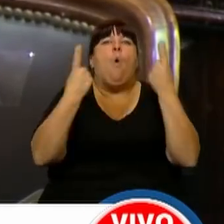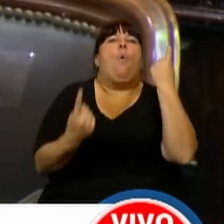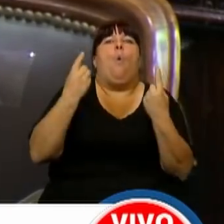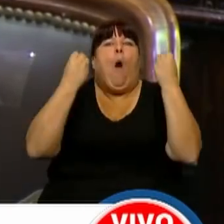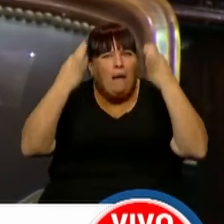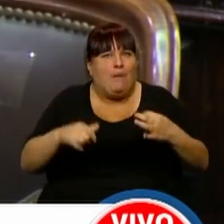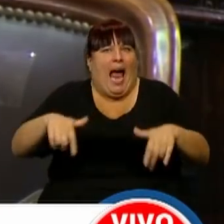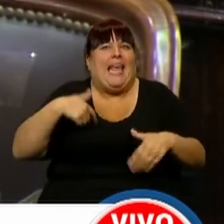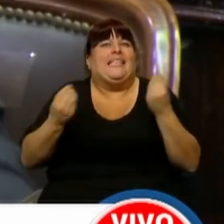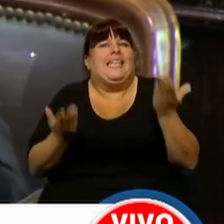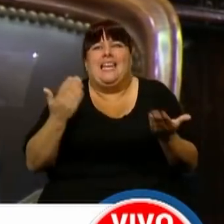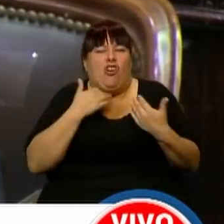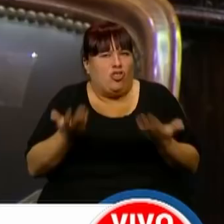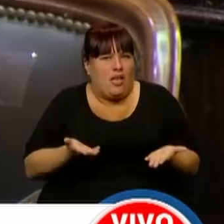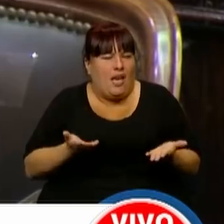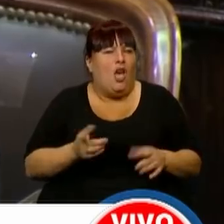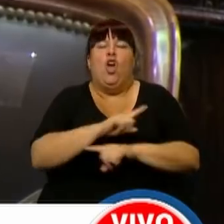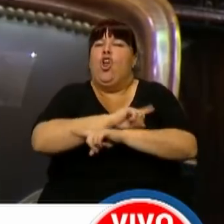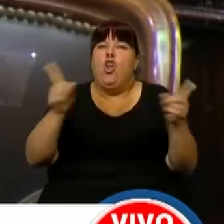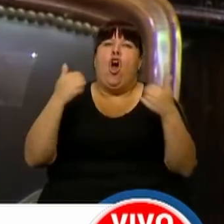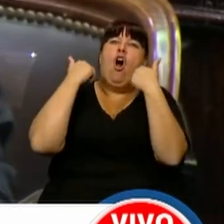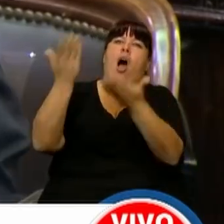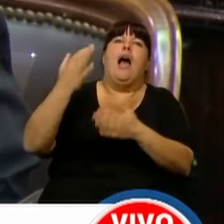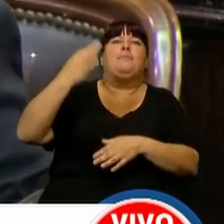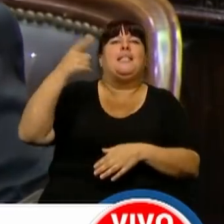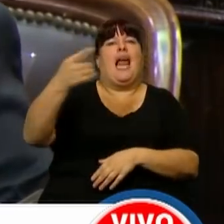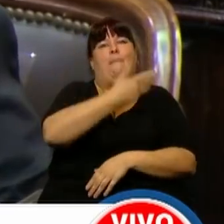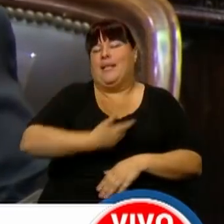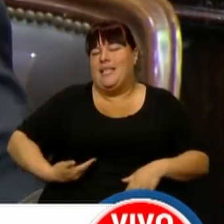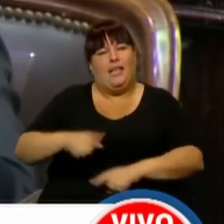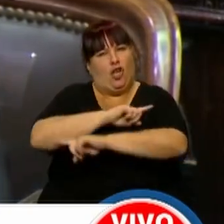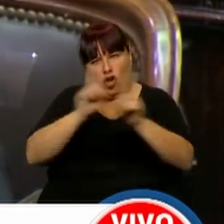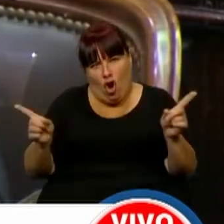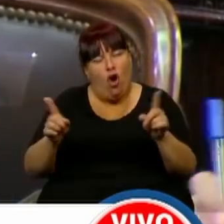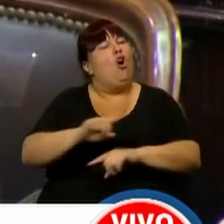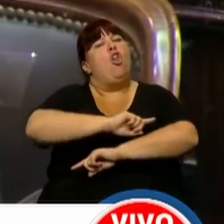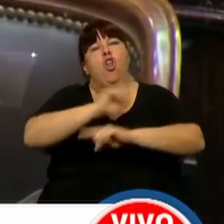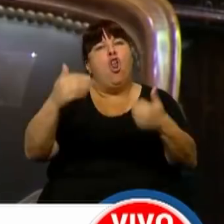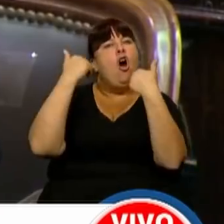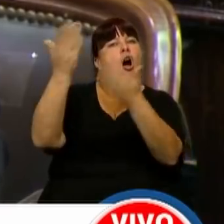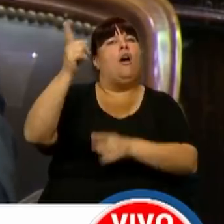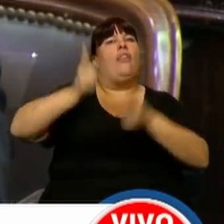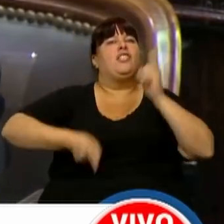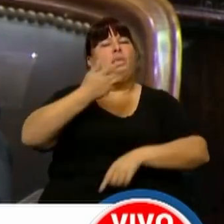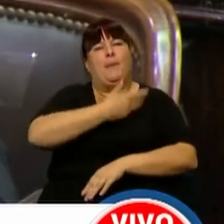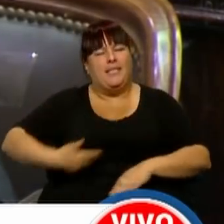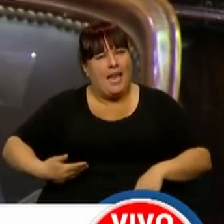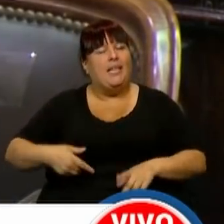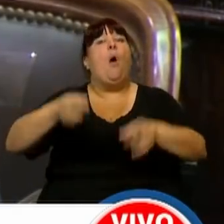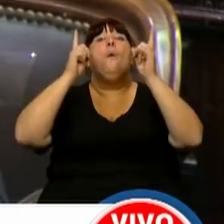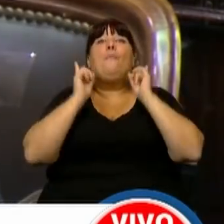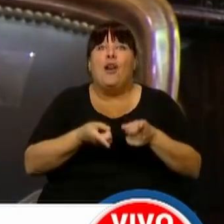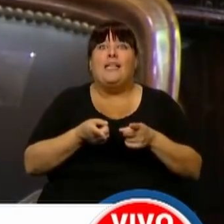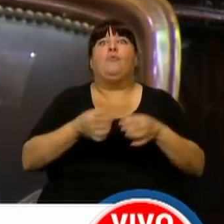dos cosas están pasando en la Argentina. No a las facultades extraordinarias, señor presidente, no a las facultades extraordinarias, porque además